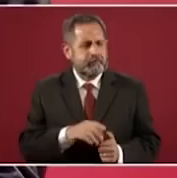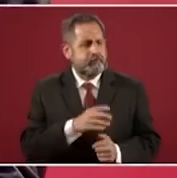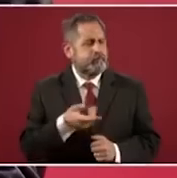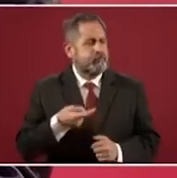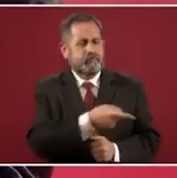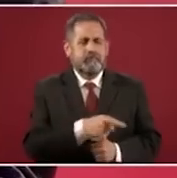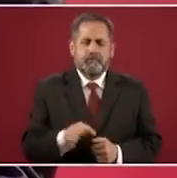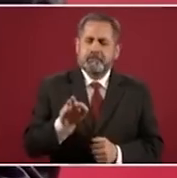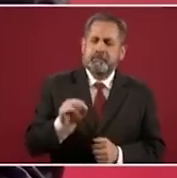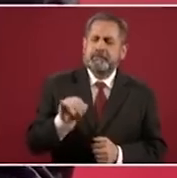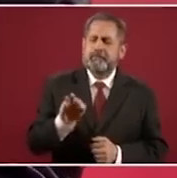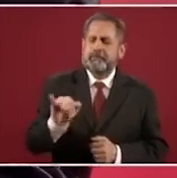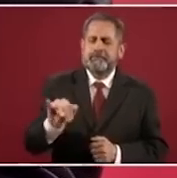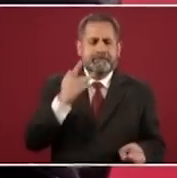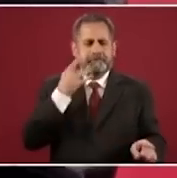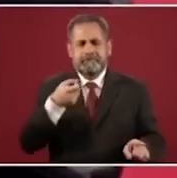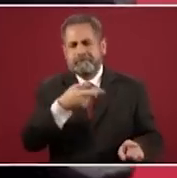conservadores o fifí, o sea,